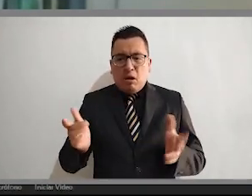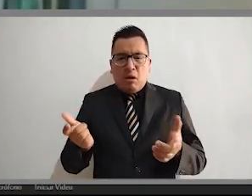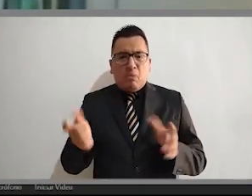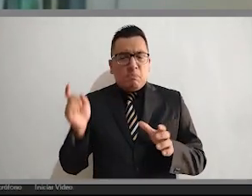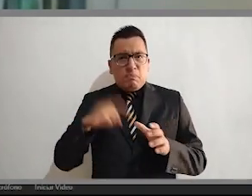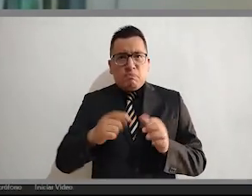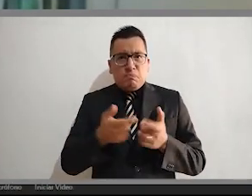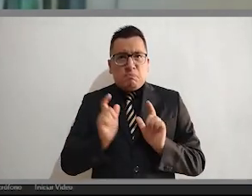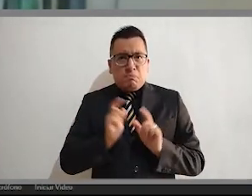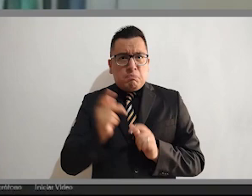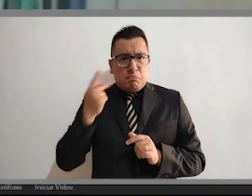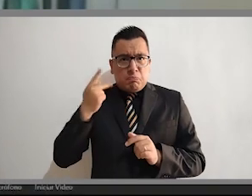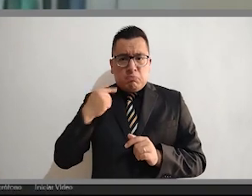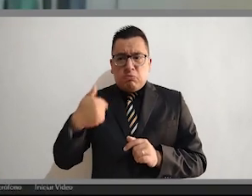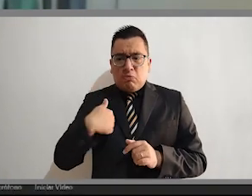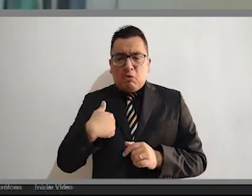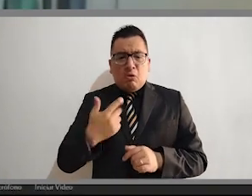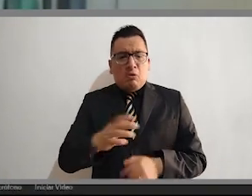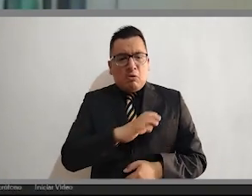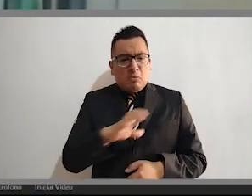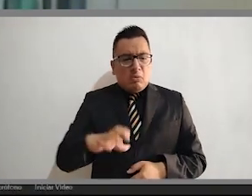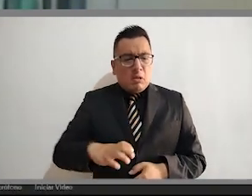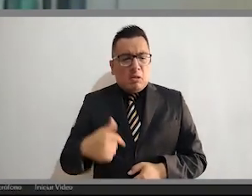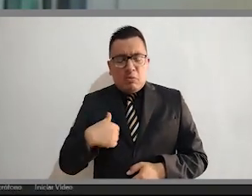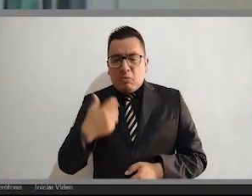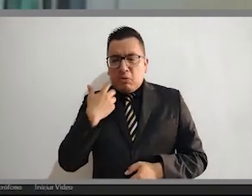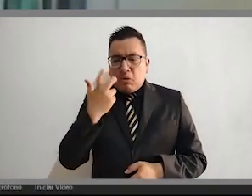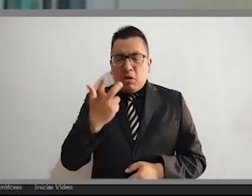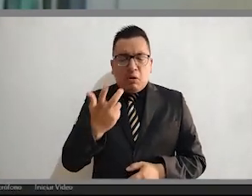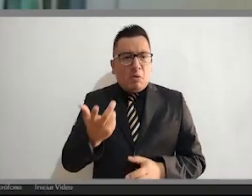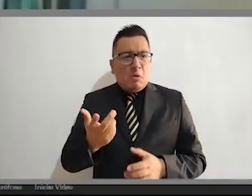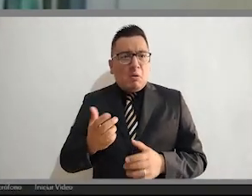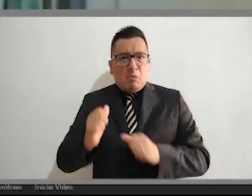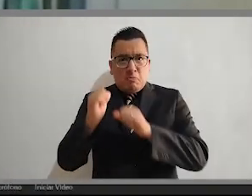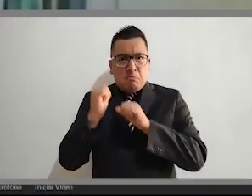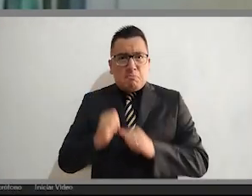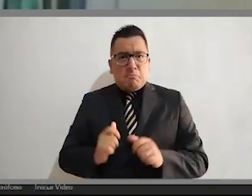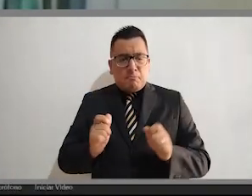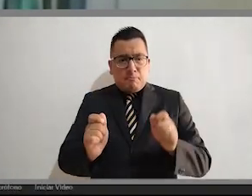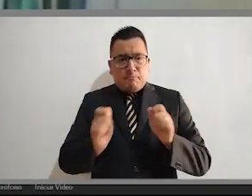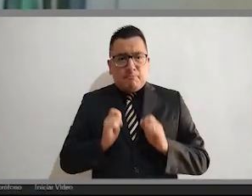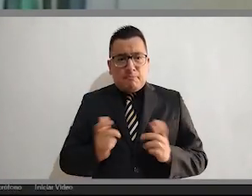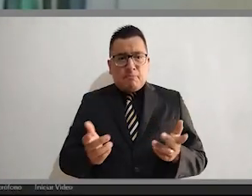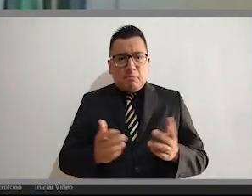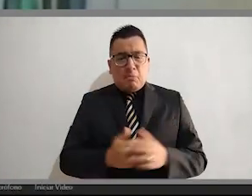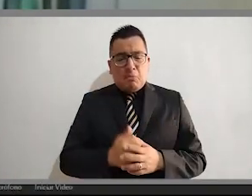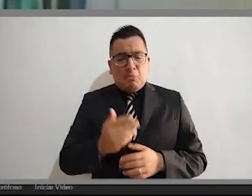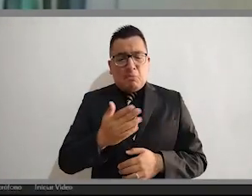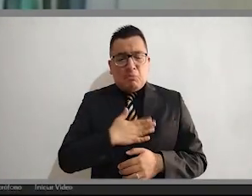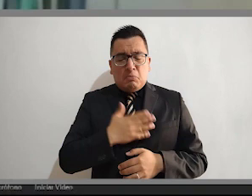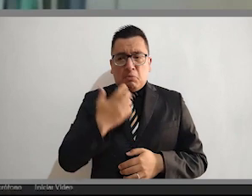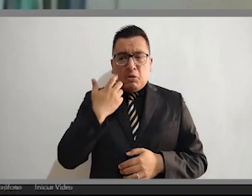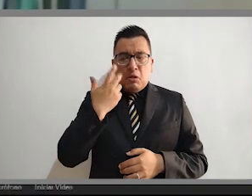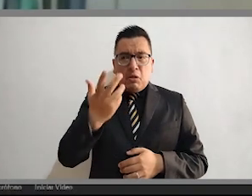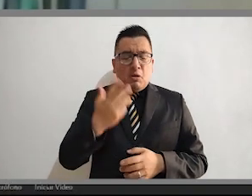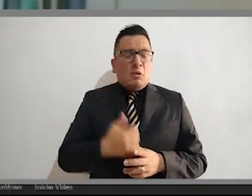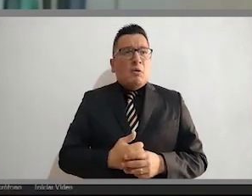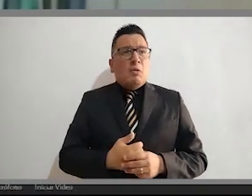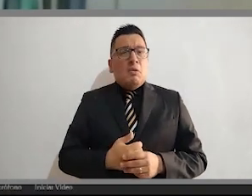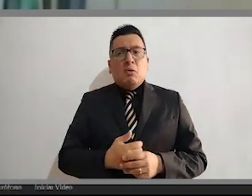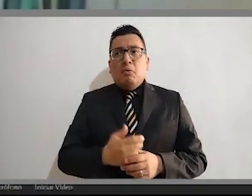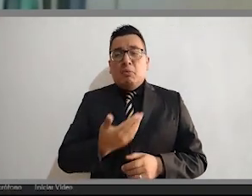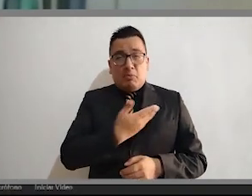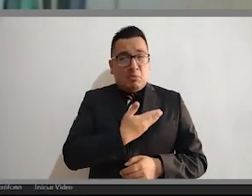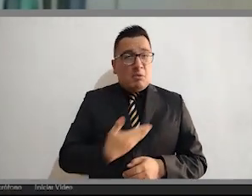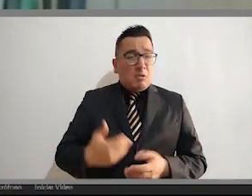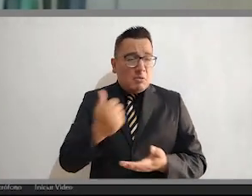un partido, que son precandidatas, candidatas y que quieren acceder a un cargo ya sea de alcaldesas, de